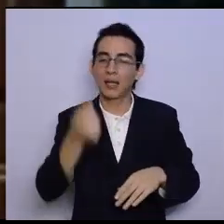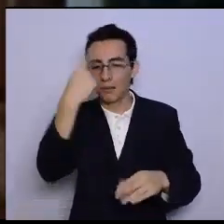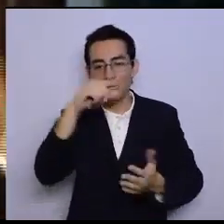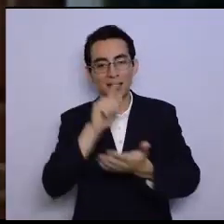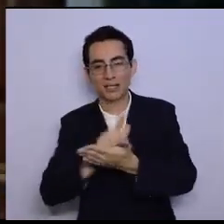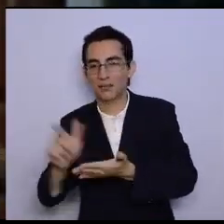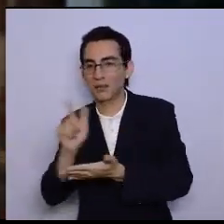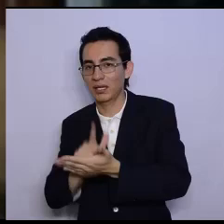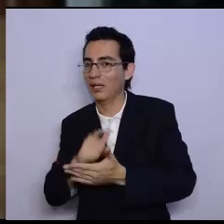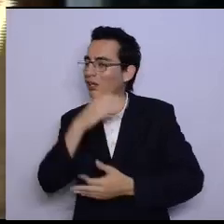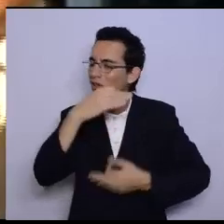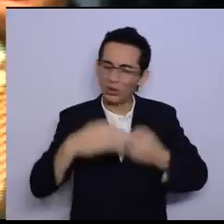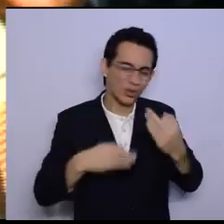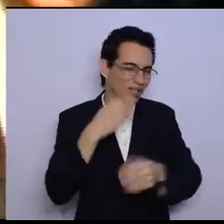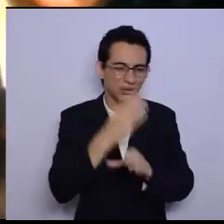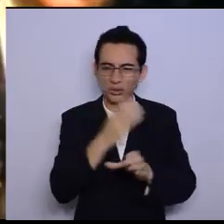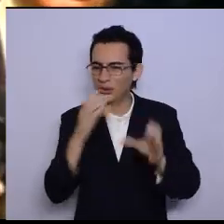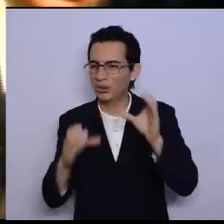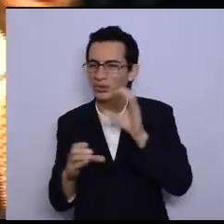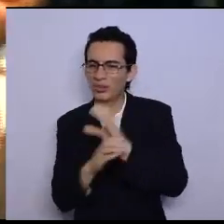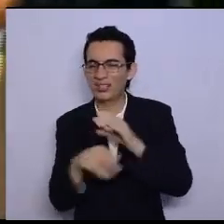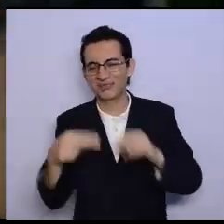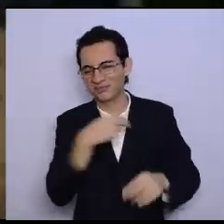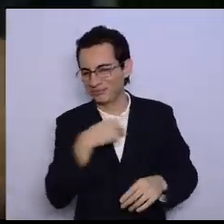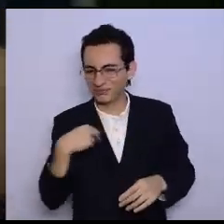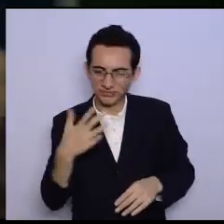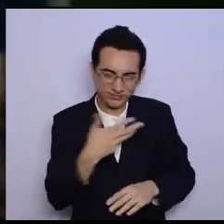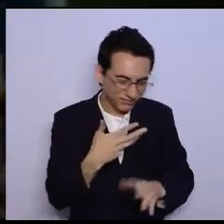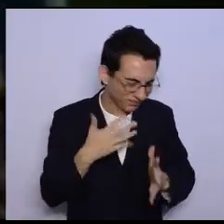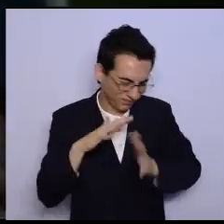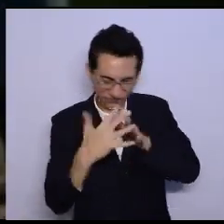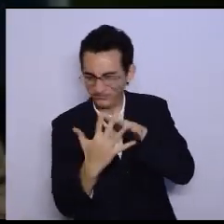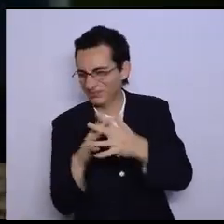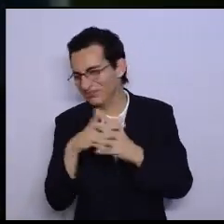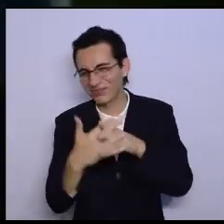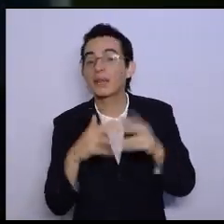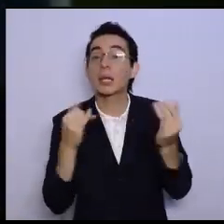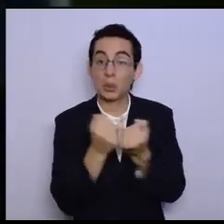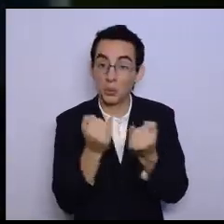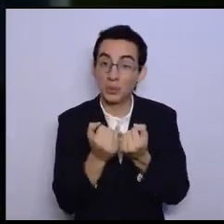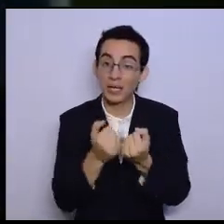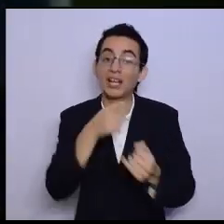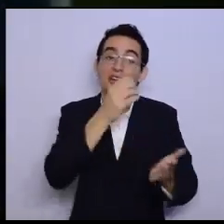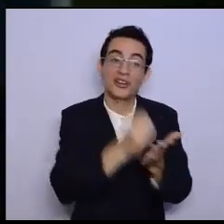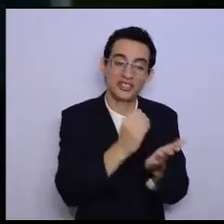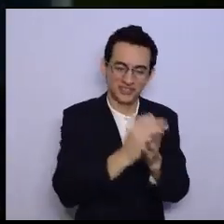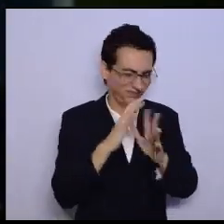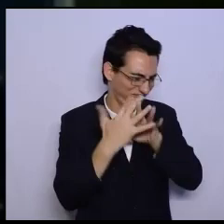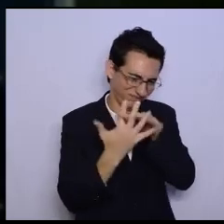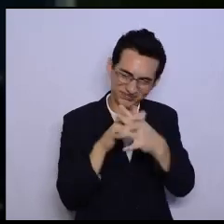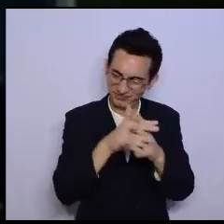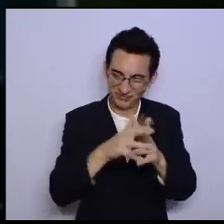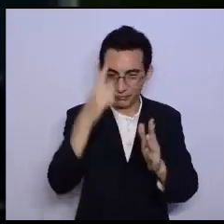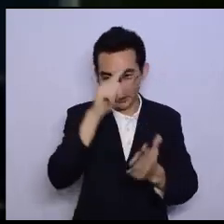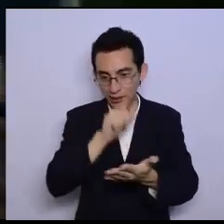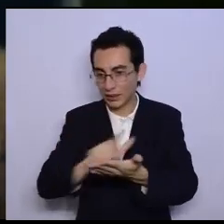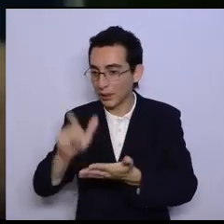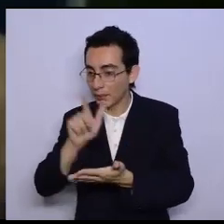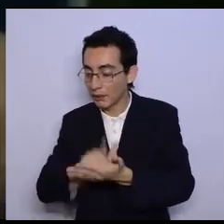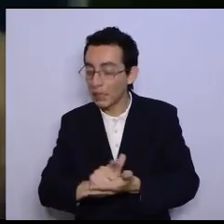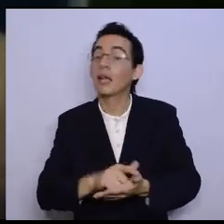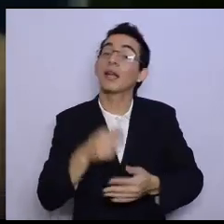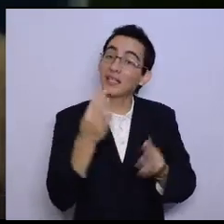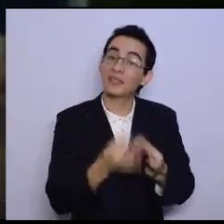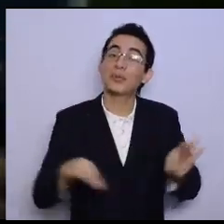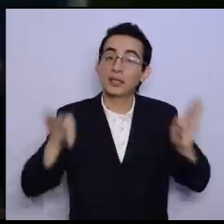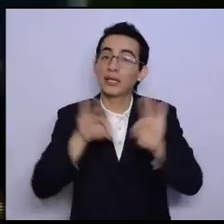de todas las cosas que traemos ahí mezcladas. Todo aquello que no debe formar parte de